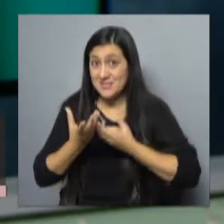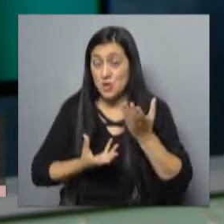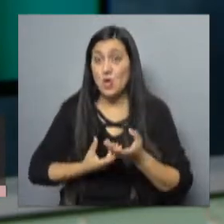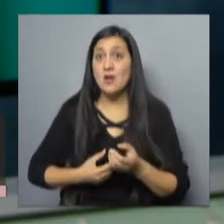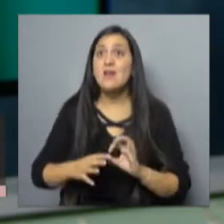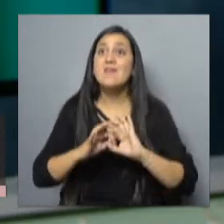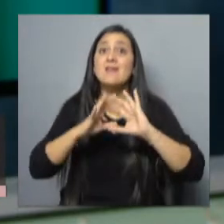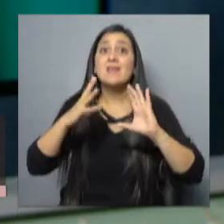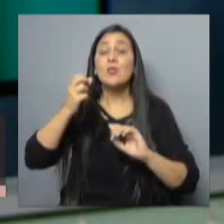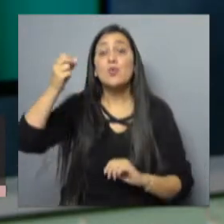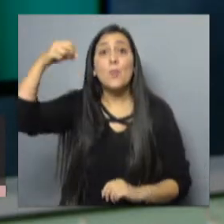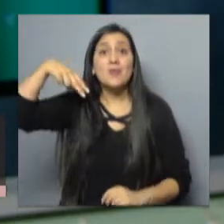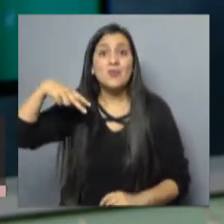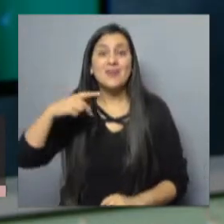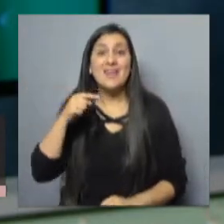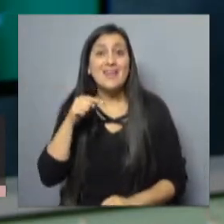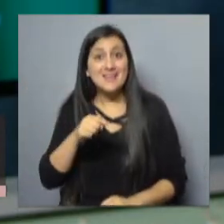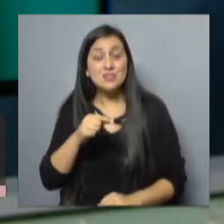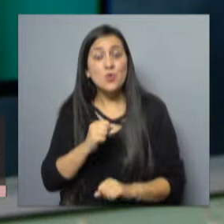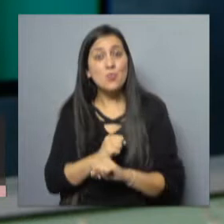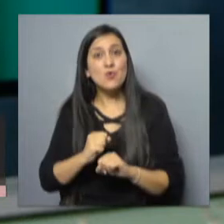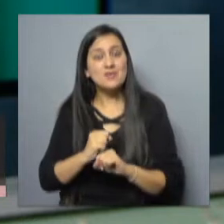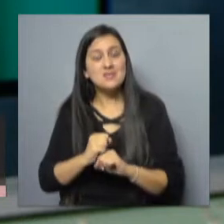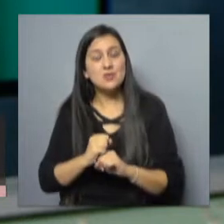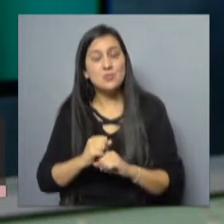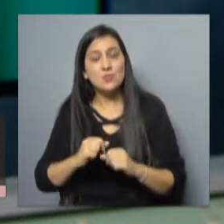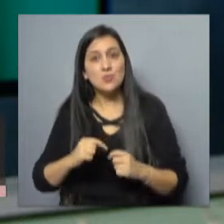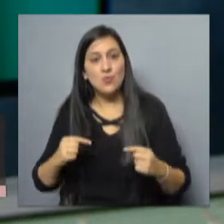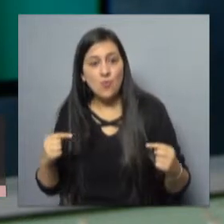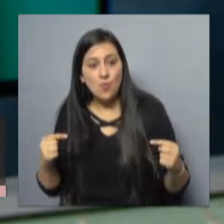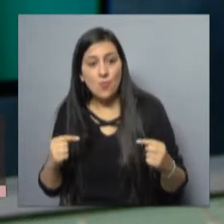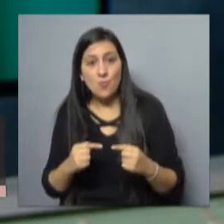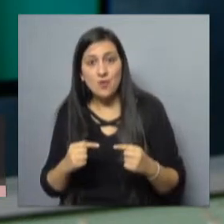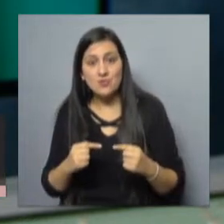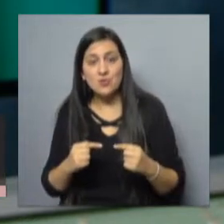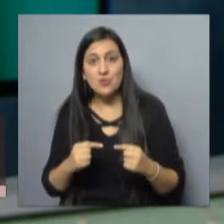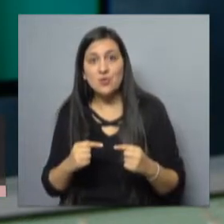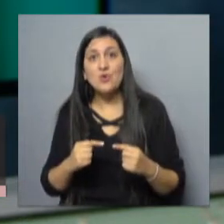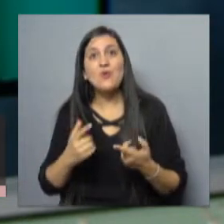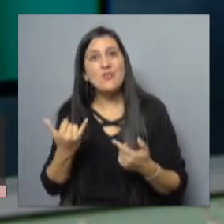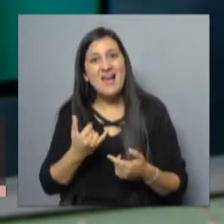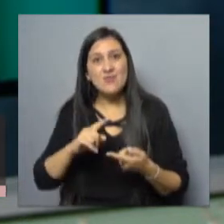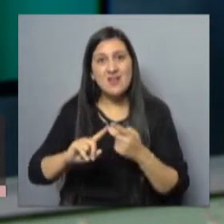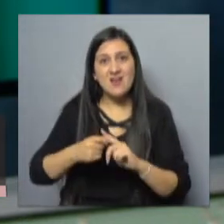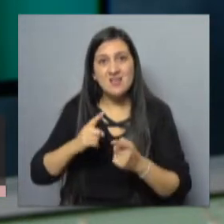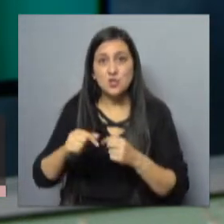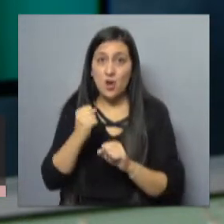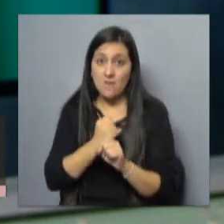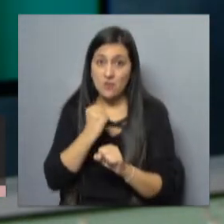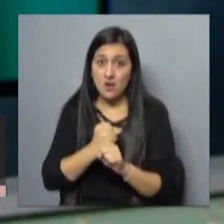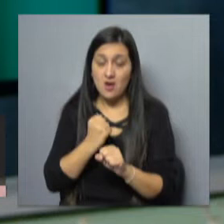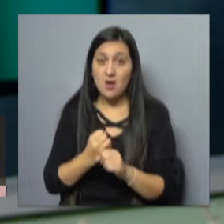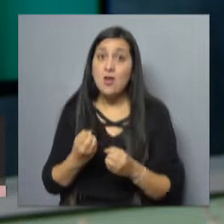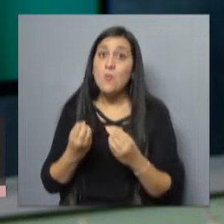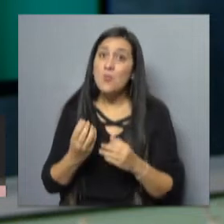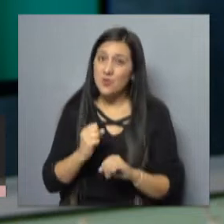ese principio puede entrar en tensión diríamos y cuando se da en medio de una relación laboral porque